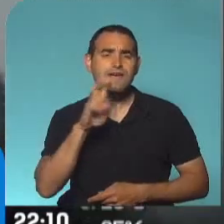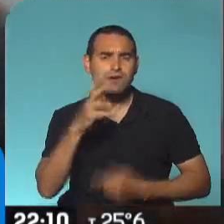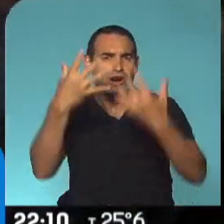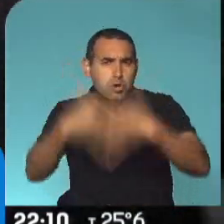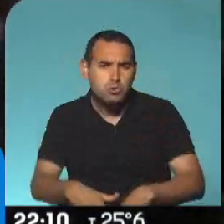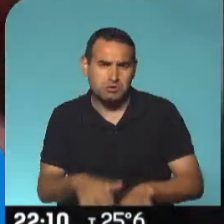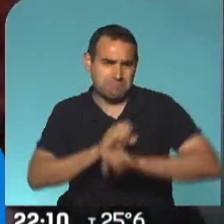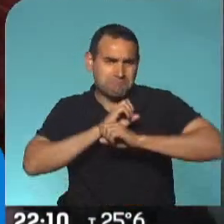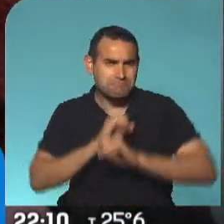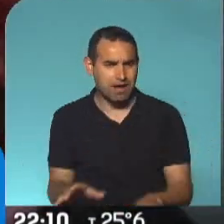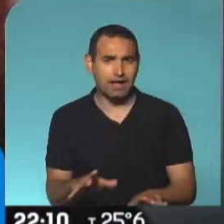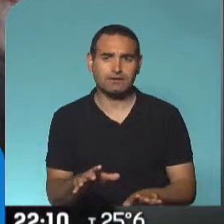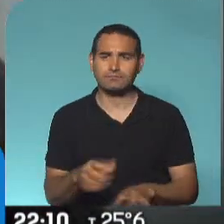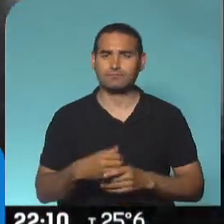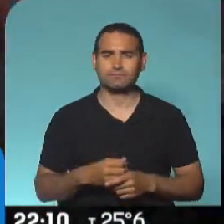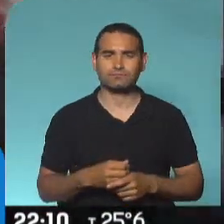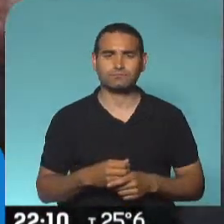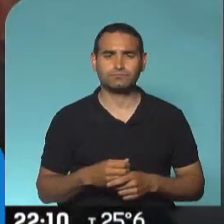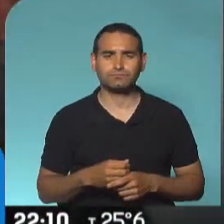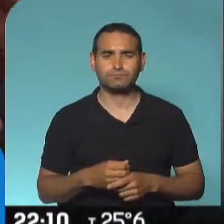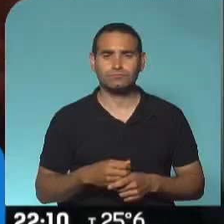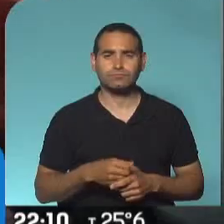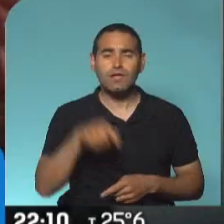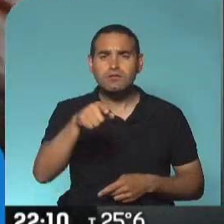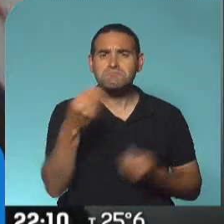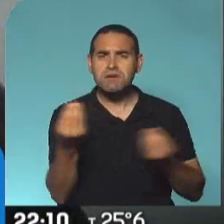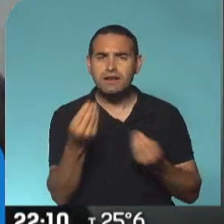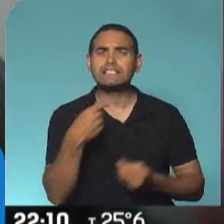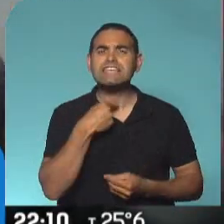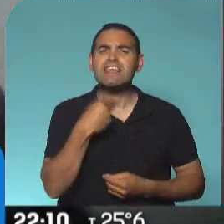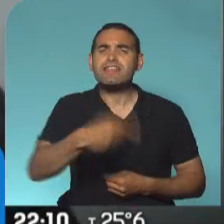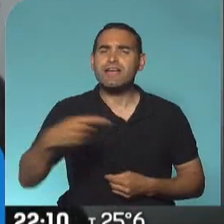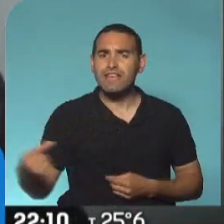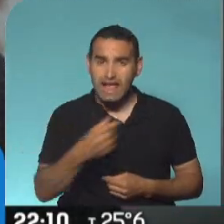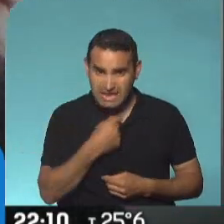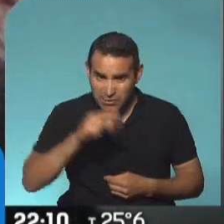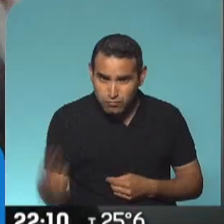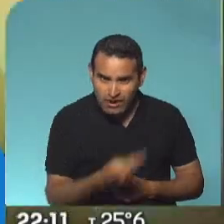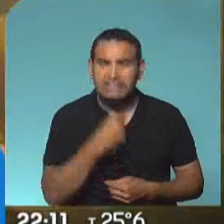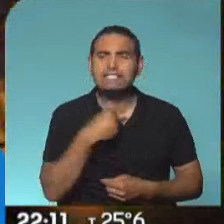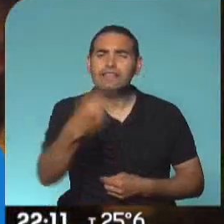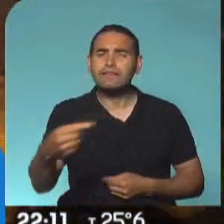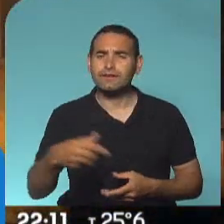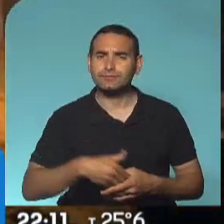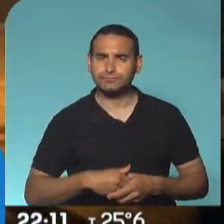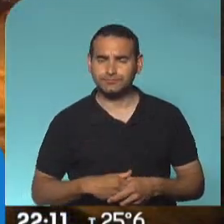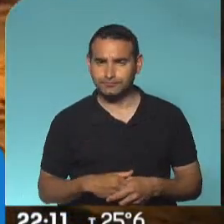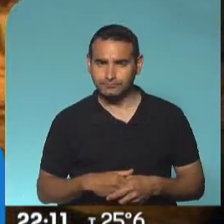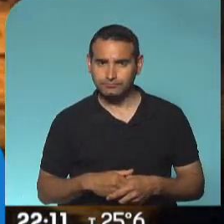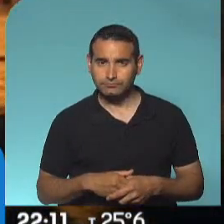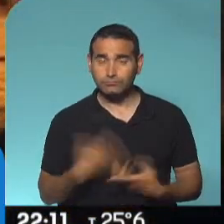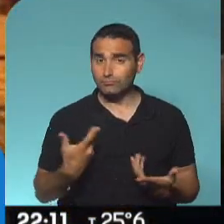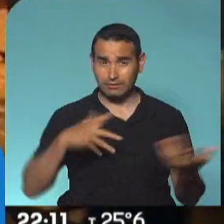hecho decir que haya nuevamente una elección. Se ha hecho. ¿Qué más quieren? ¿Quieren muertes? ¿Qué quieren? La